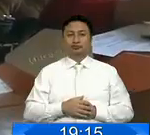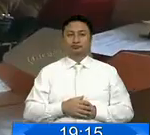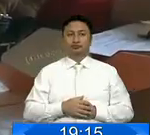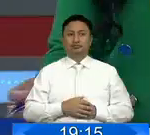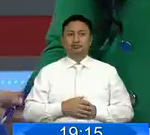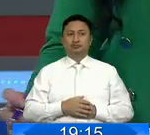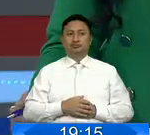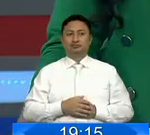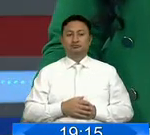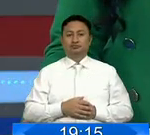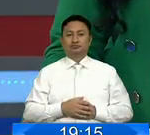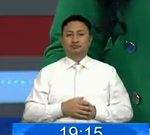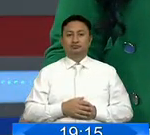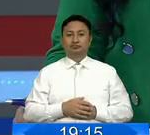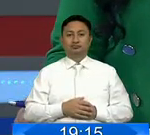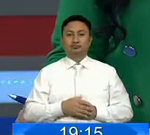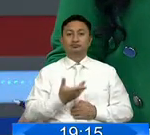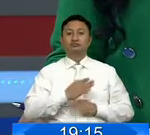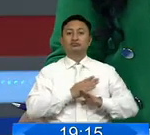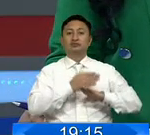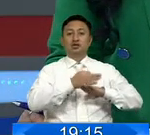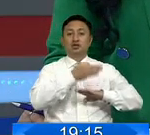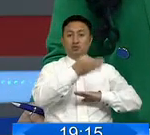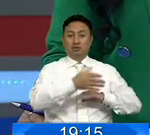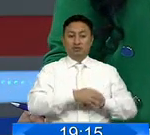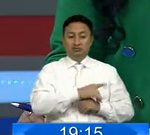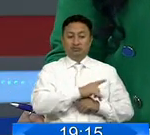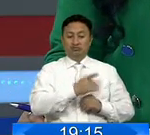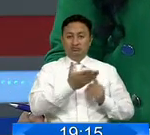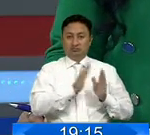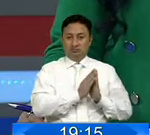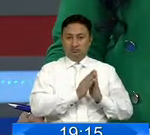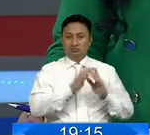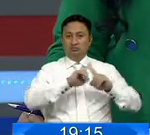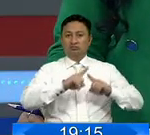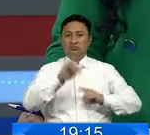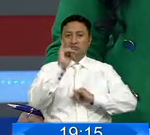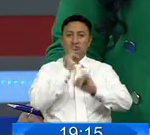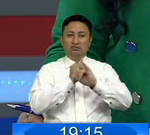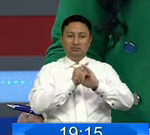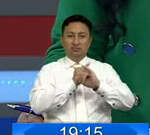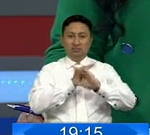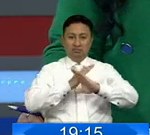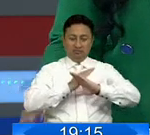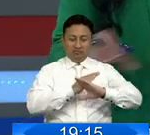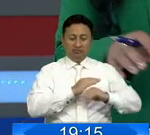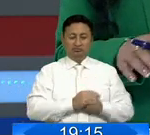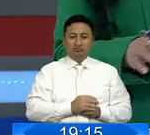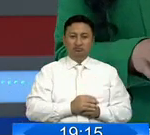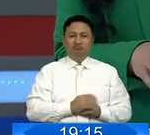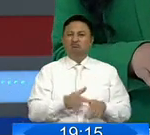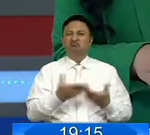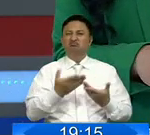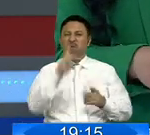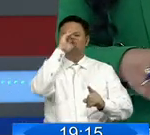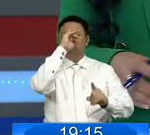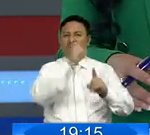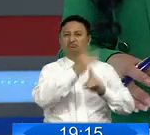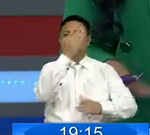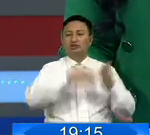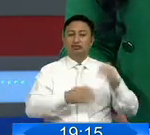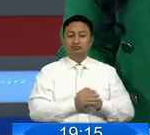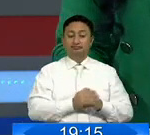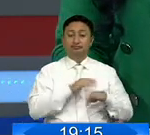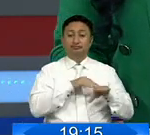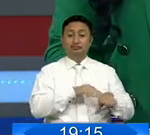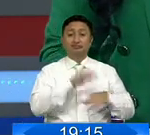Basante. Defensoría del Pueblo presentó un exhorto a varias instituciones gubernamentales. Esto con el objetivo de respaldar